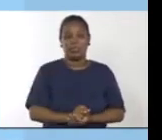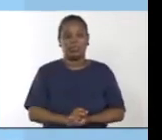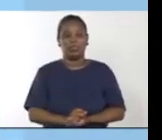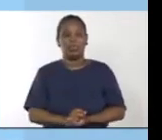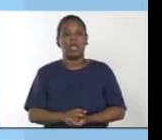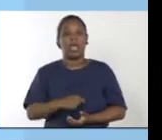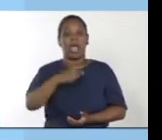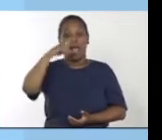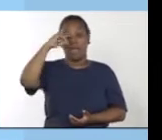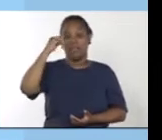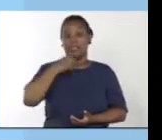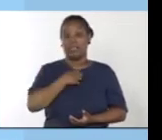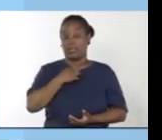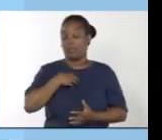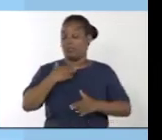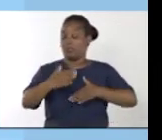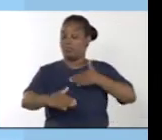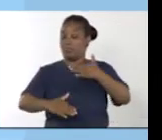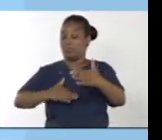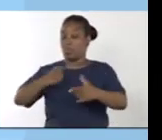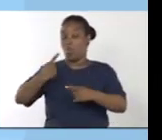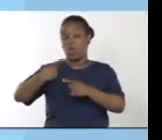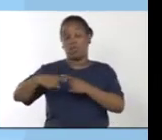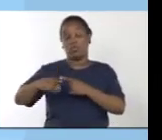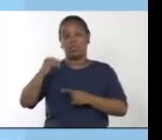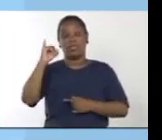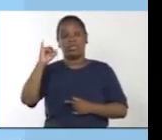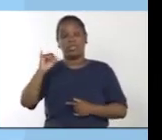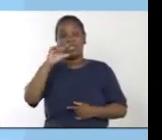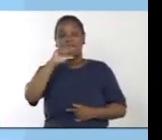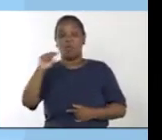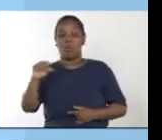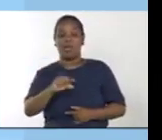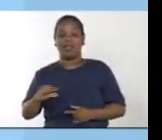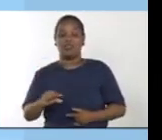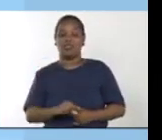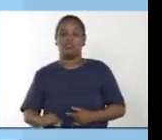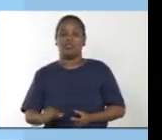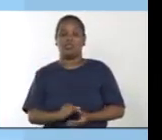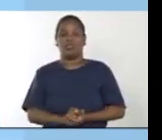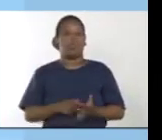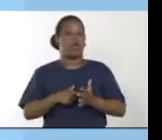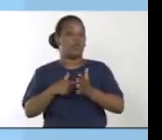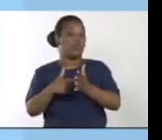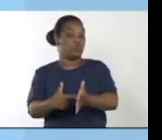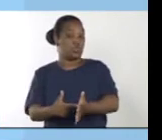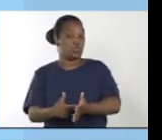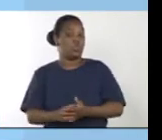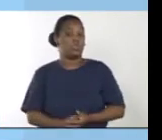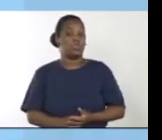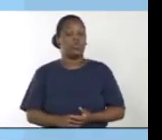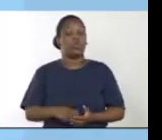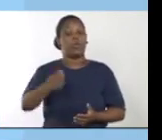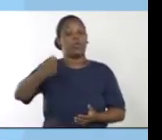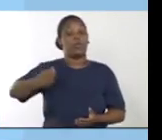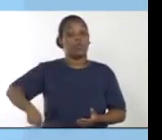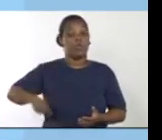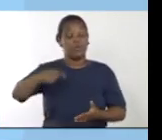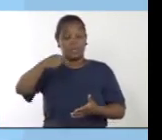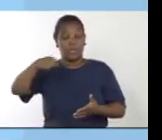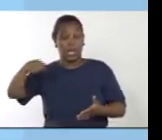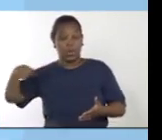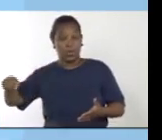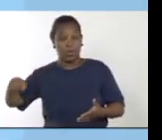indicativo. Así deben proceder con las otras 6 oraciones. Les sugiero que aprovechen la copia de